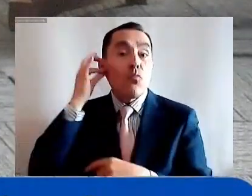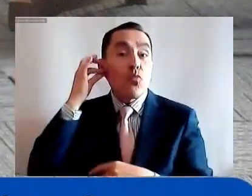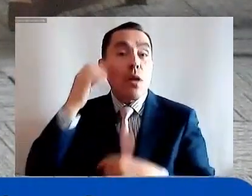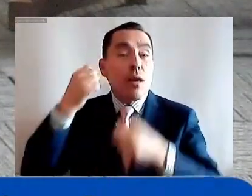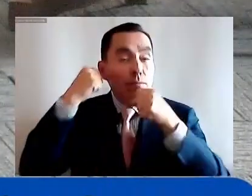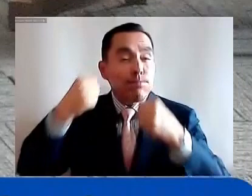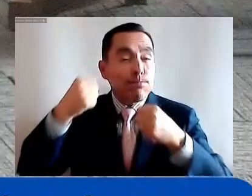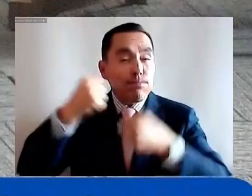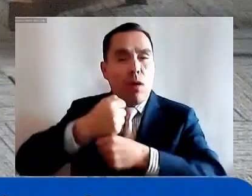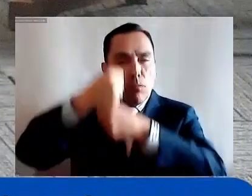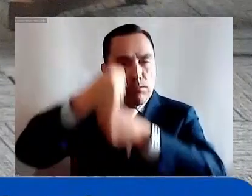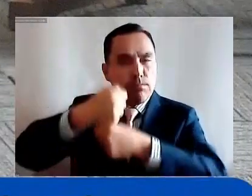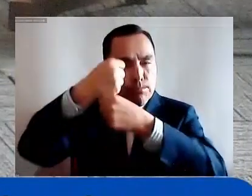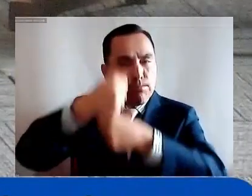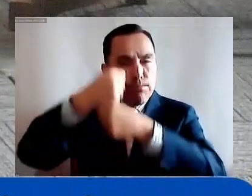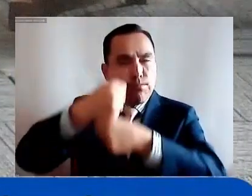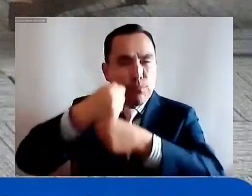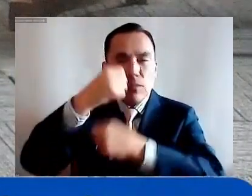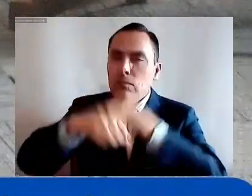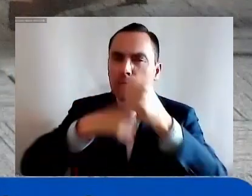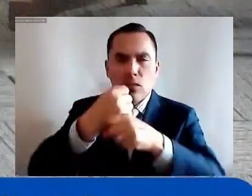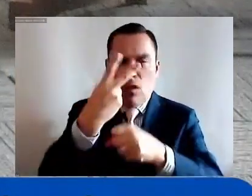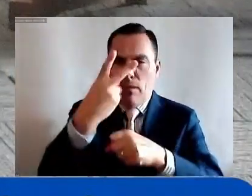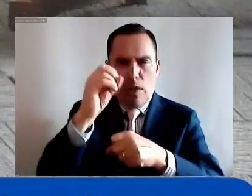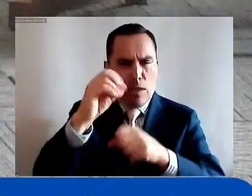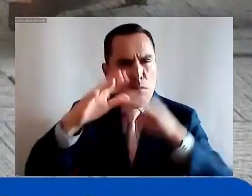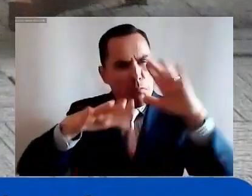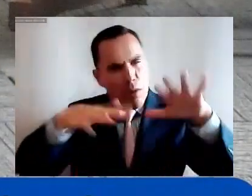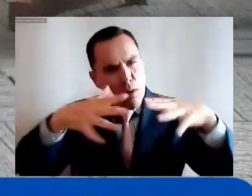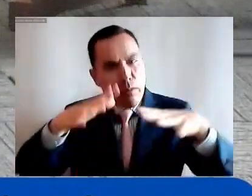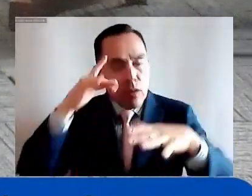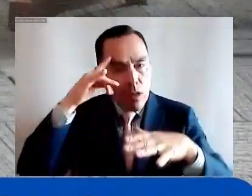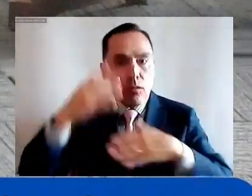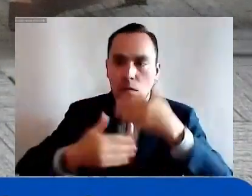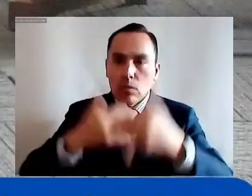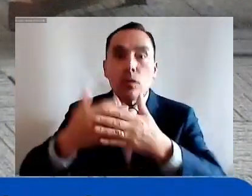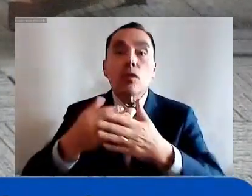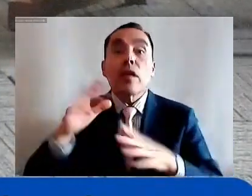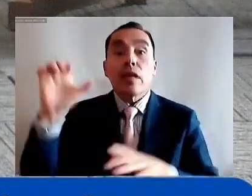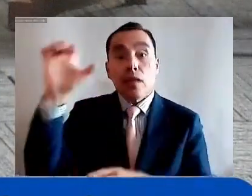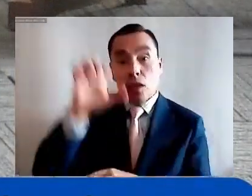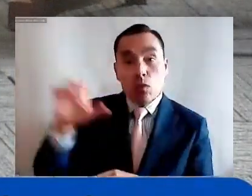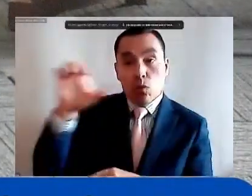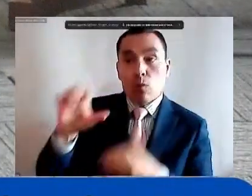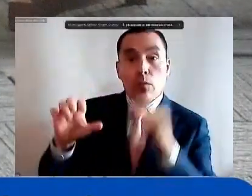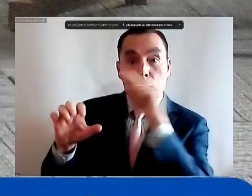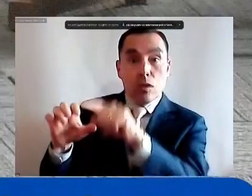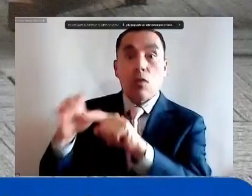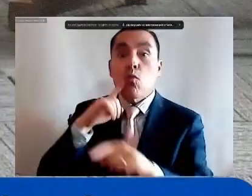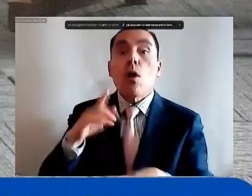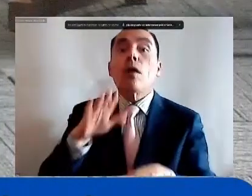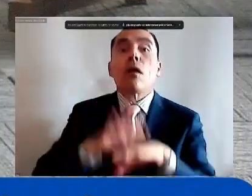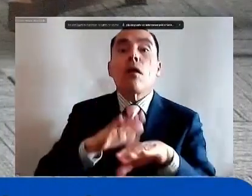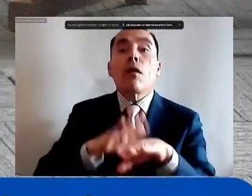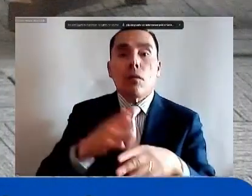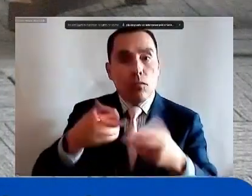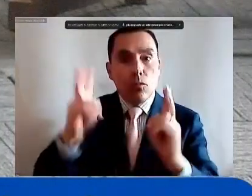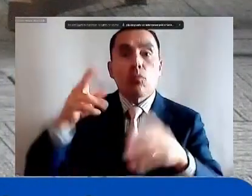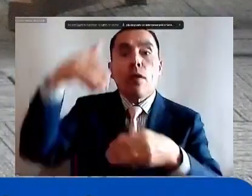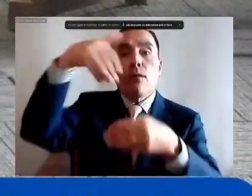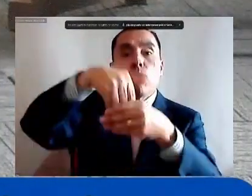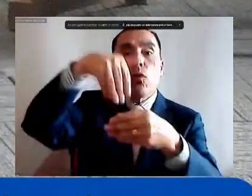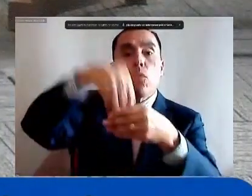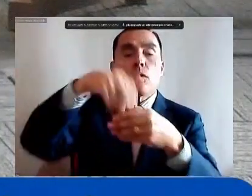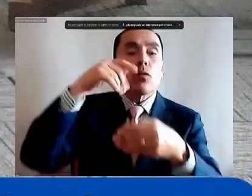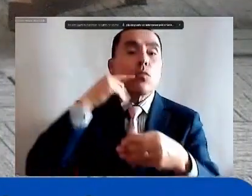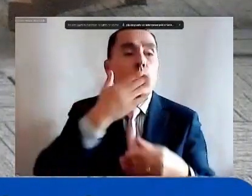principio del siglo XX, que, principalmente en Europa, abogaban por el derecho al voto, mejores condiciones